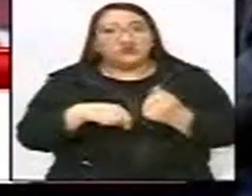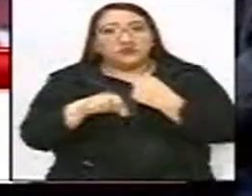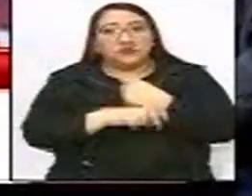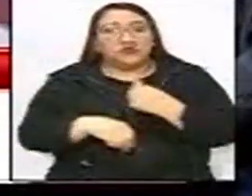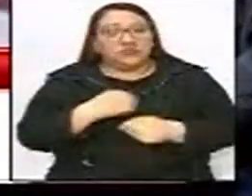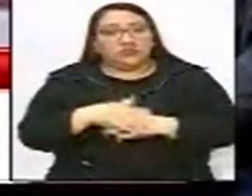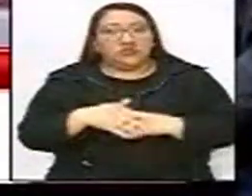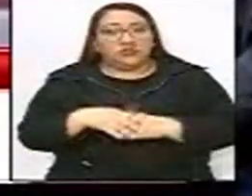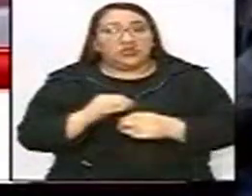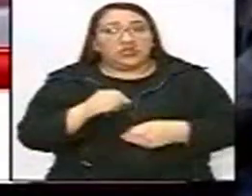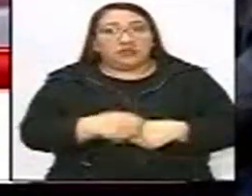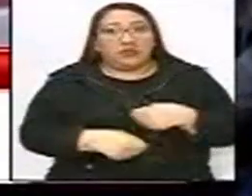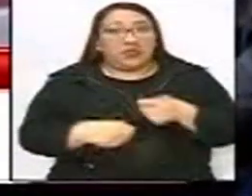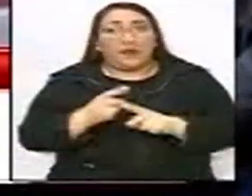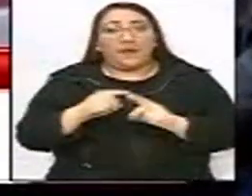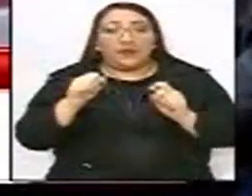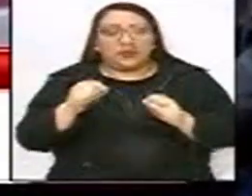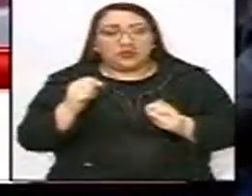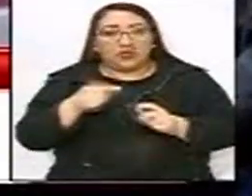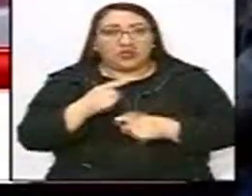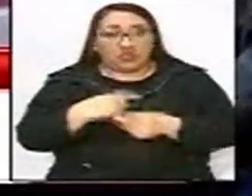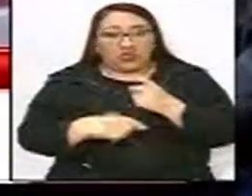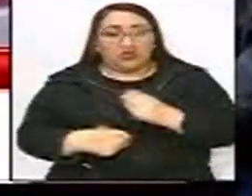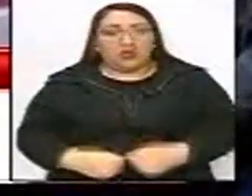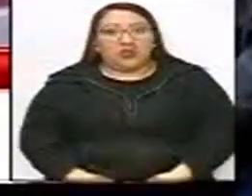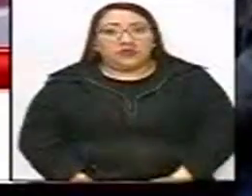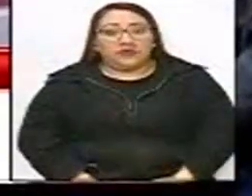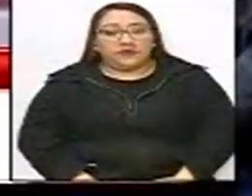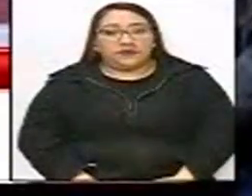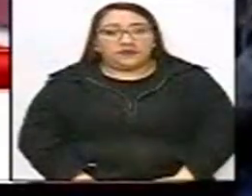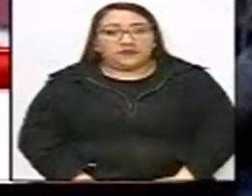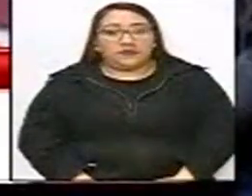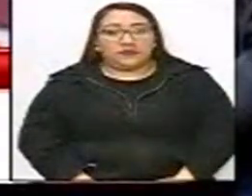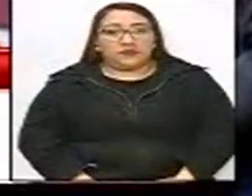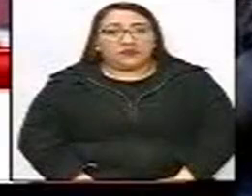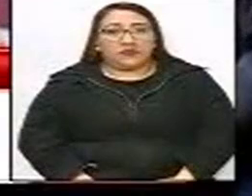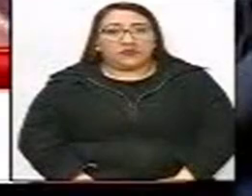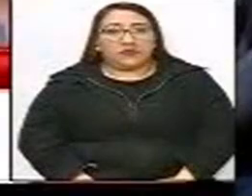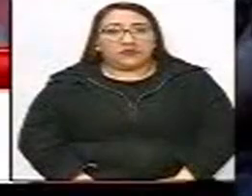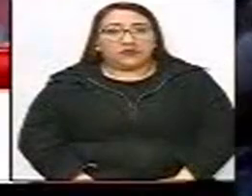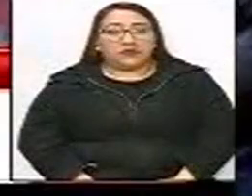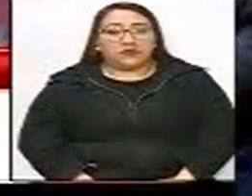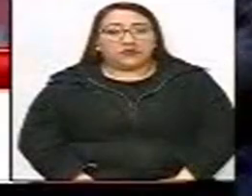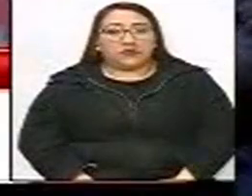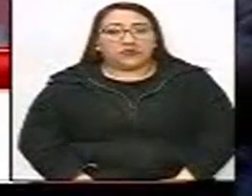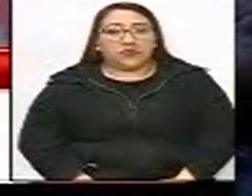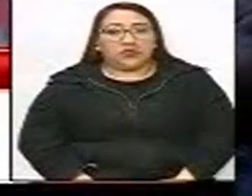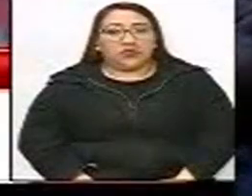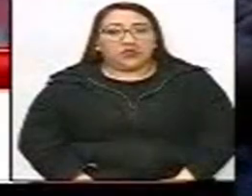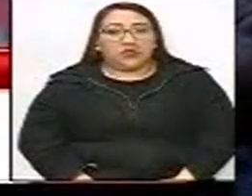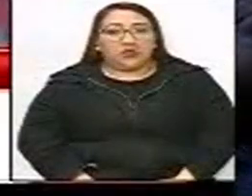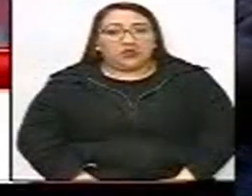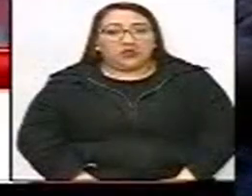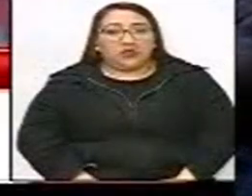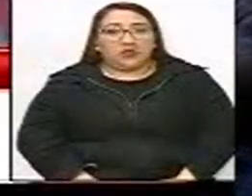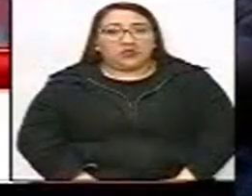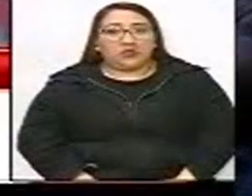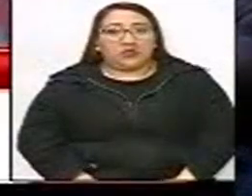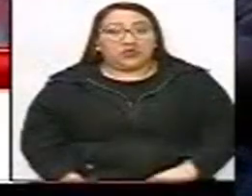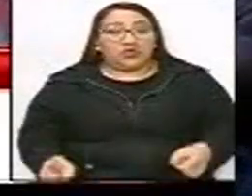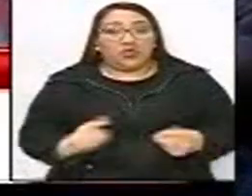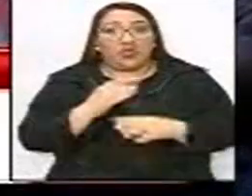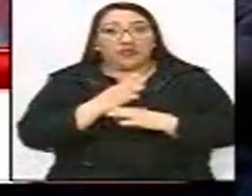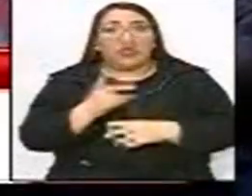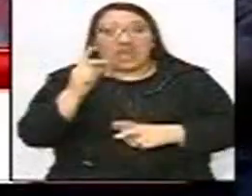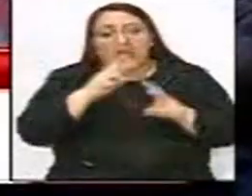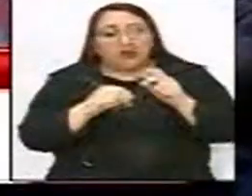la generación de inversiones, pero si es un contrato lesivo que nos perjudica, que no nos defiende, habría que ver la posibilidad de